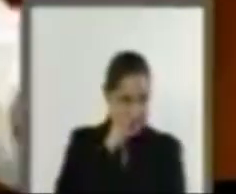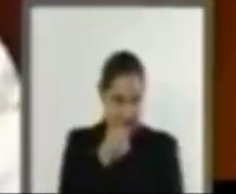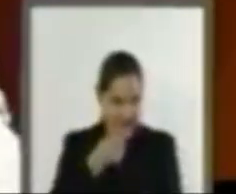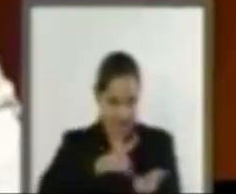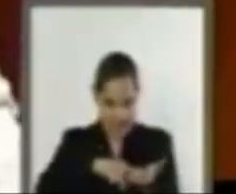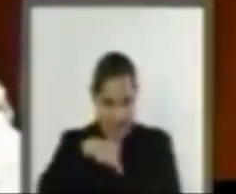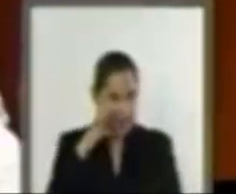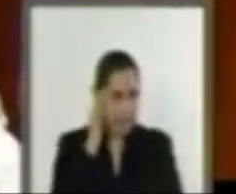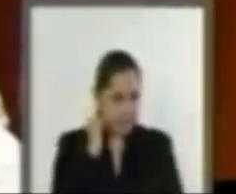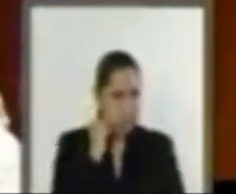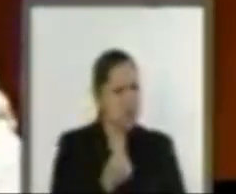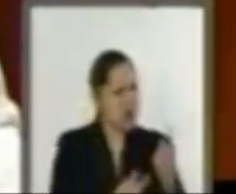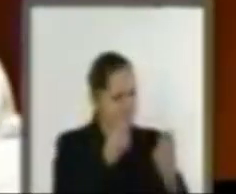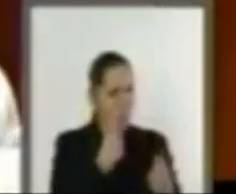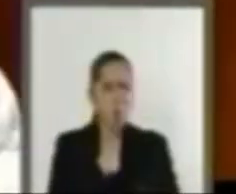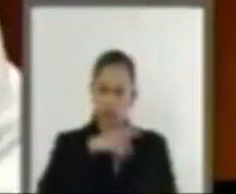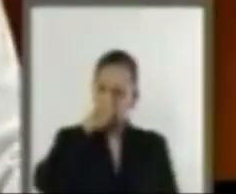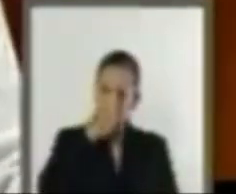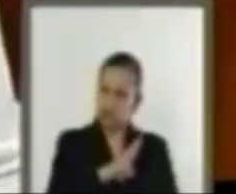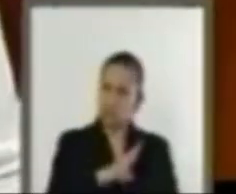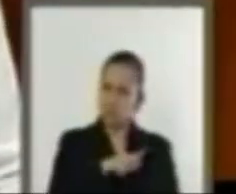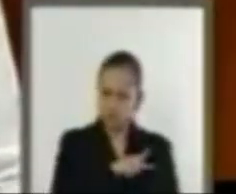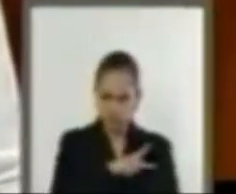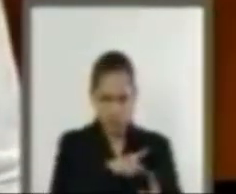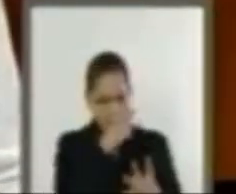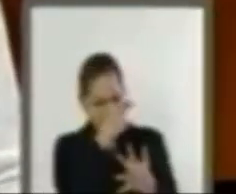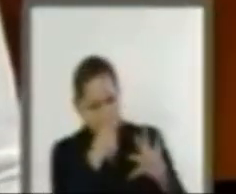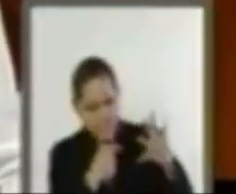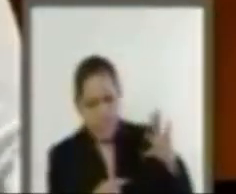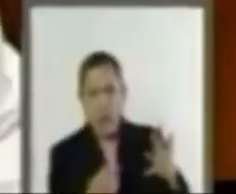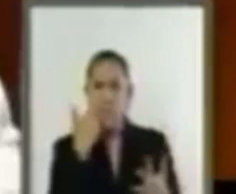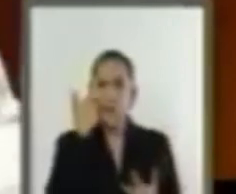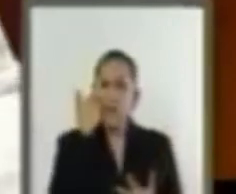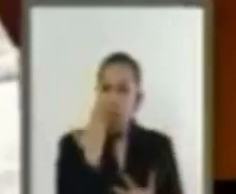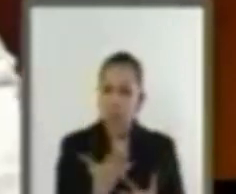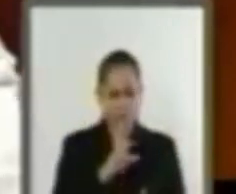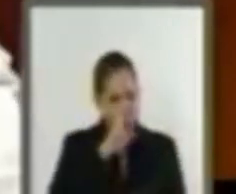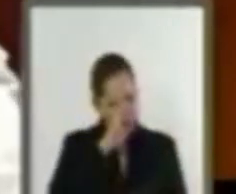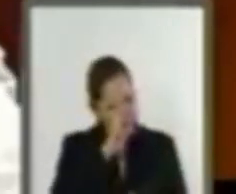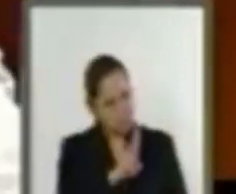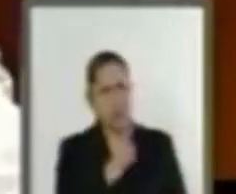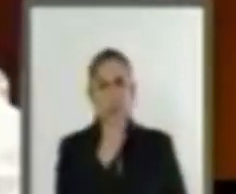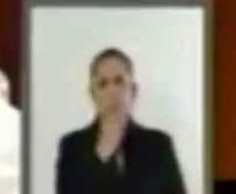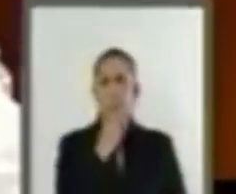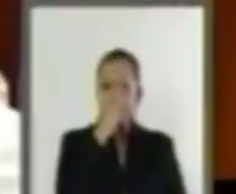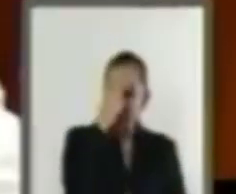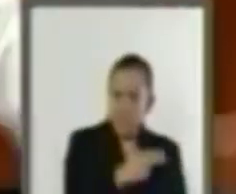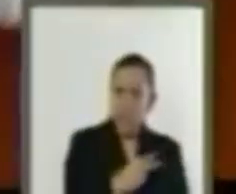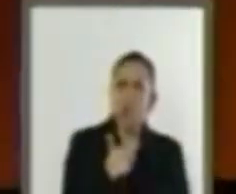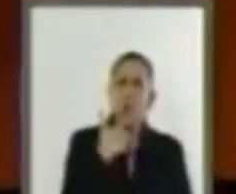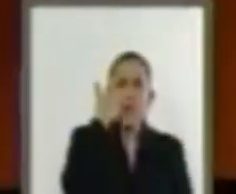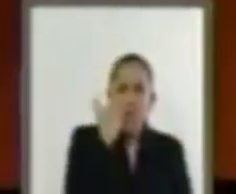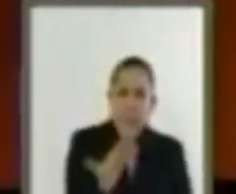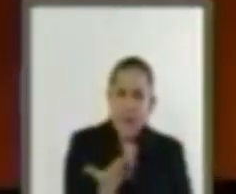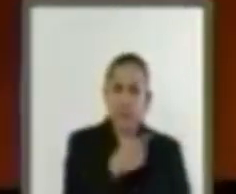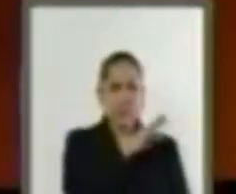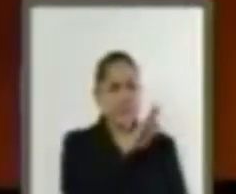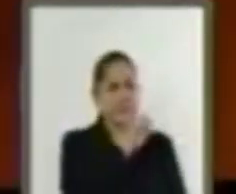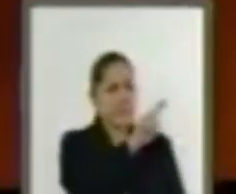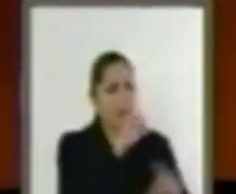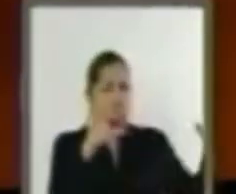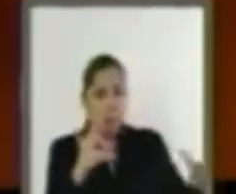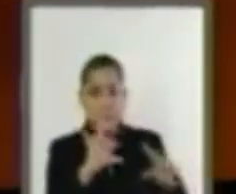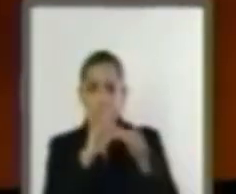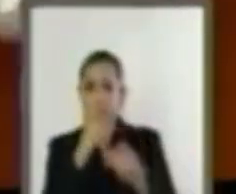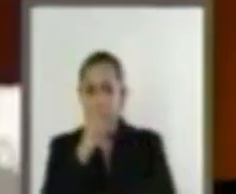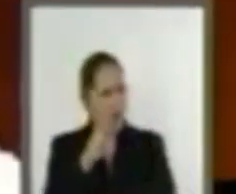procurador a fiscal es la promulgación de las leyes secundarias en la materia. Y quien dio un gran